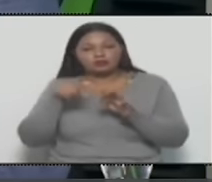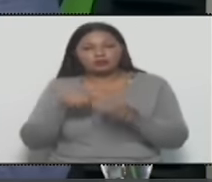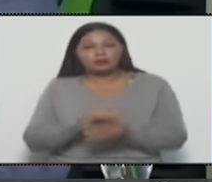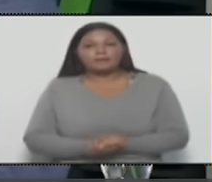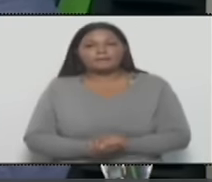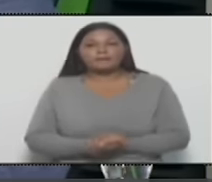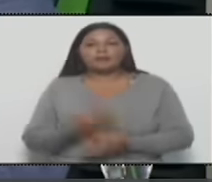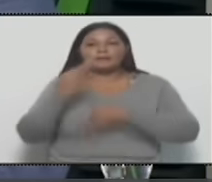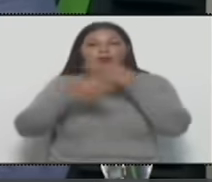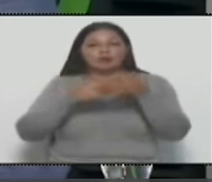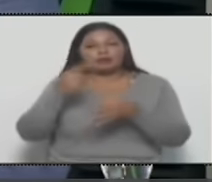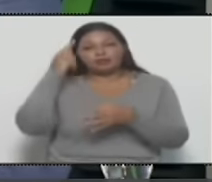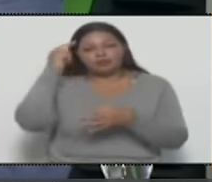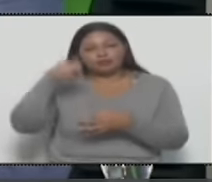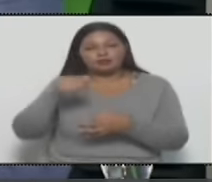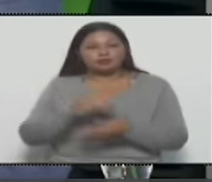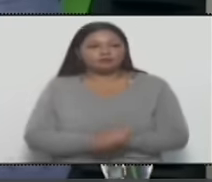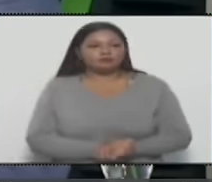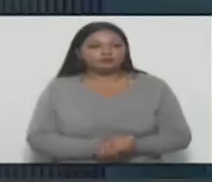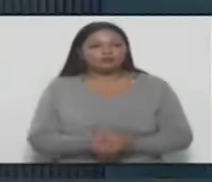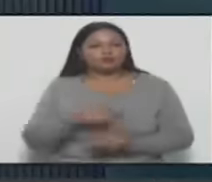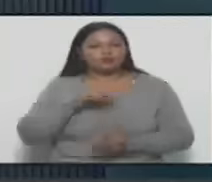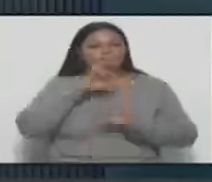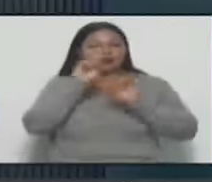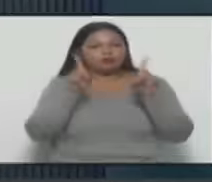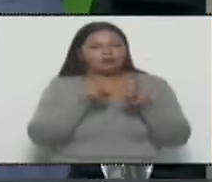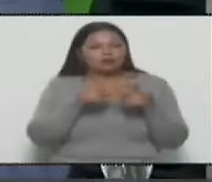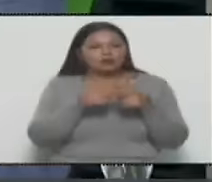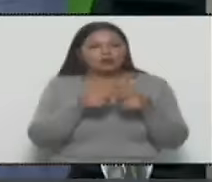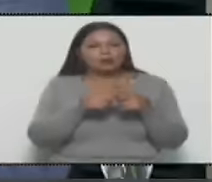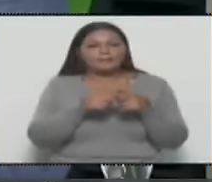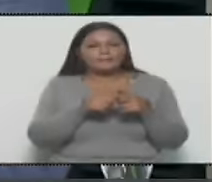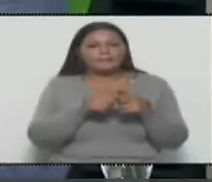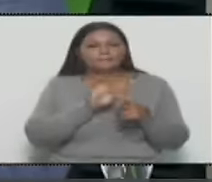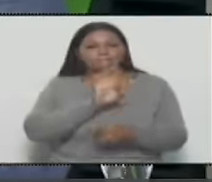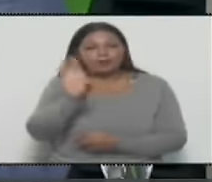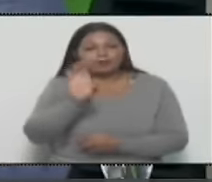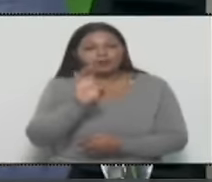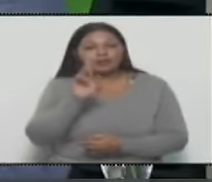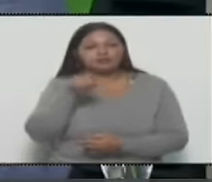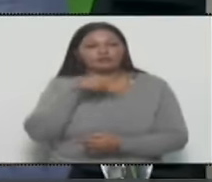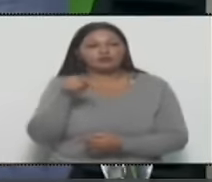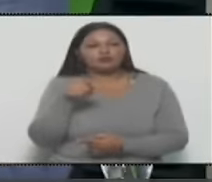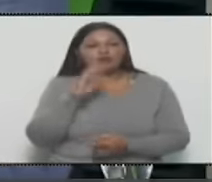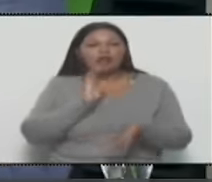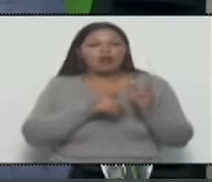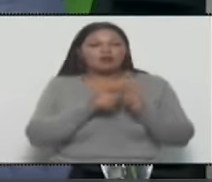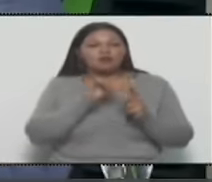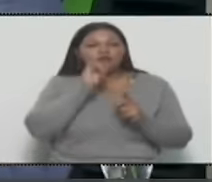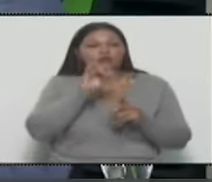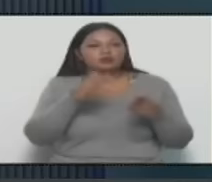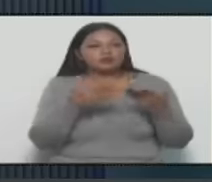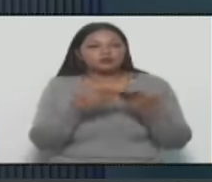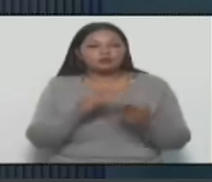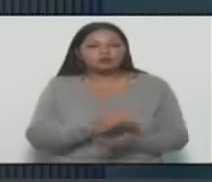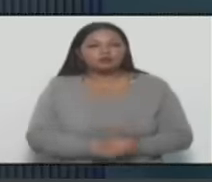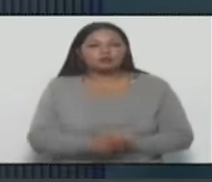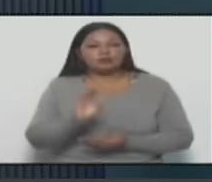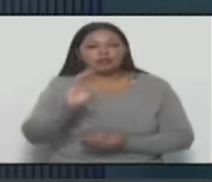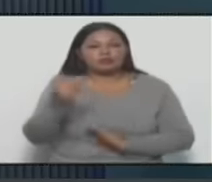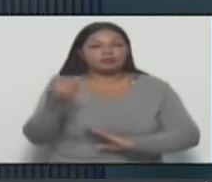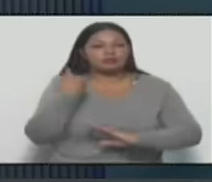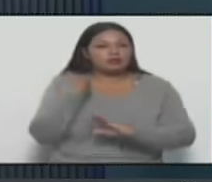mencionando durante el día de hoy. Fíjese, por acá nos preguntan por la plataforma Patria, que lo comentábamos, si hay algún reporte de que la plataforma haya